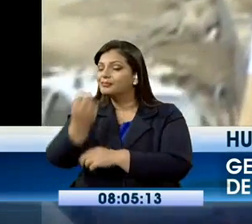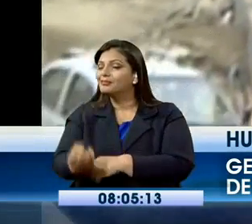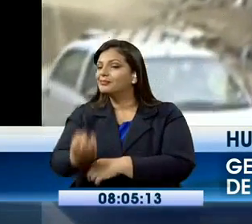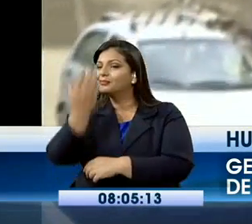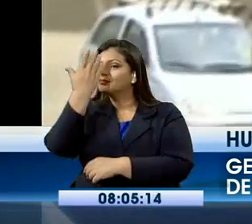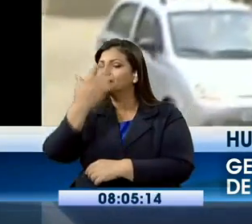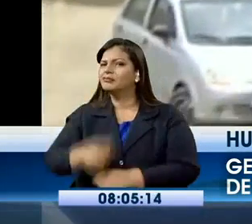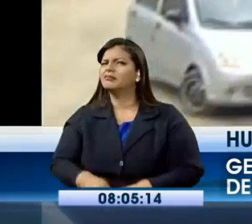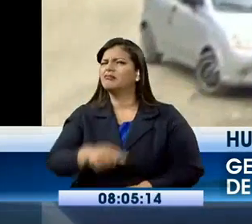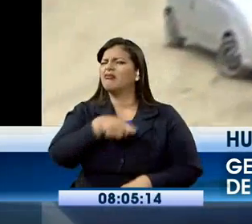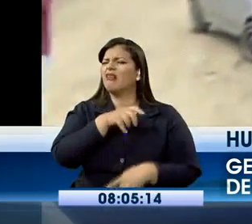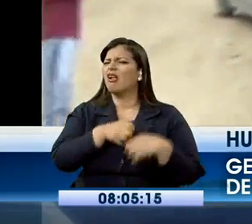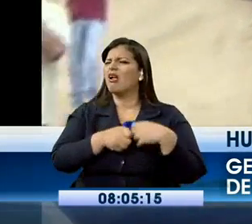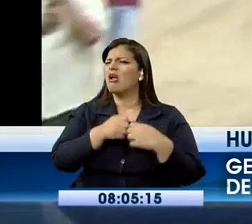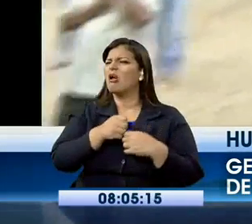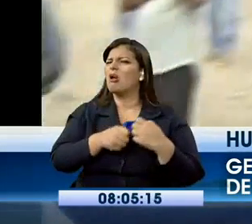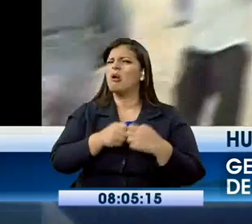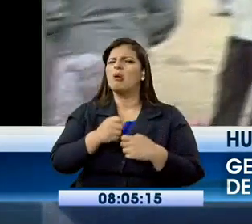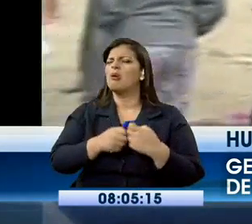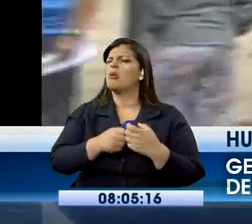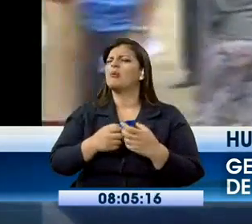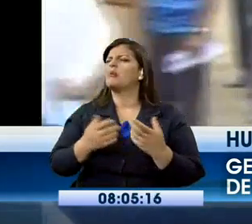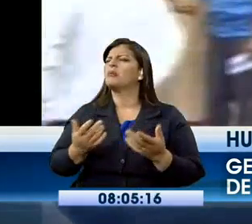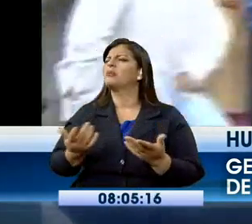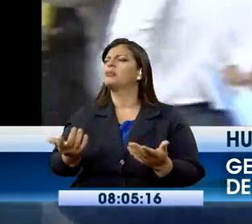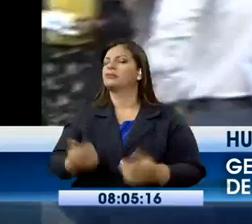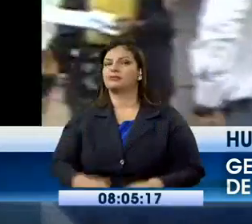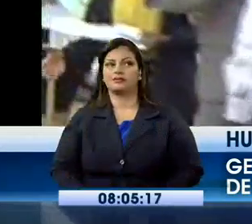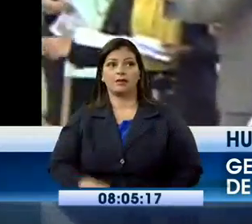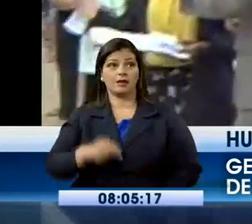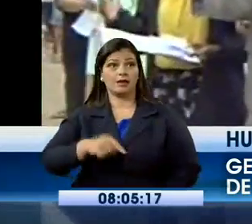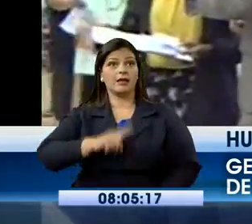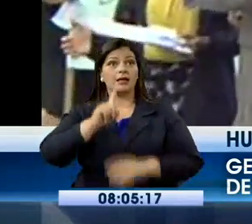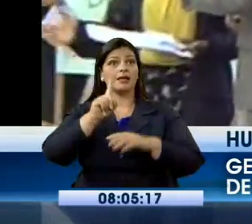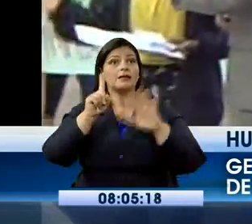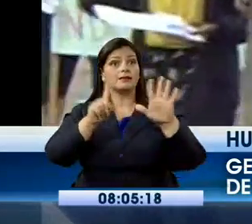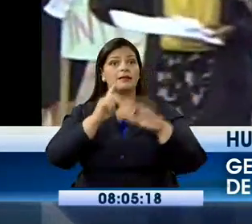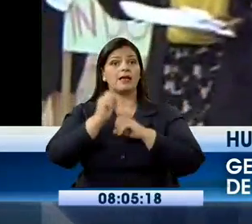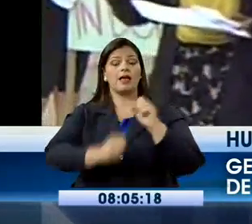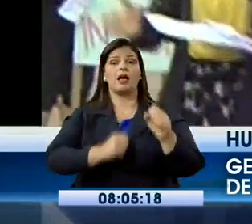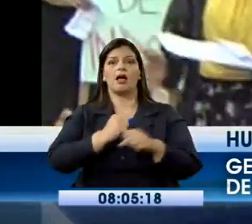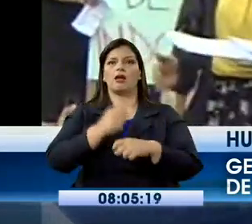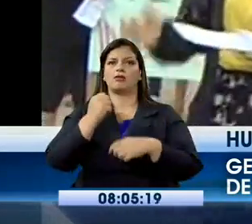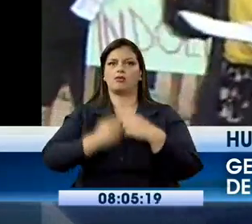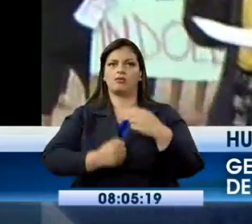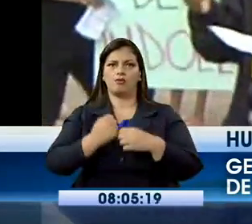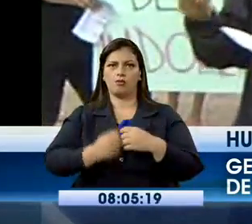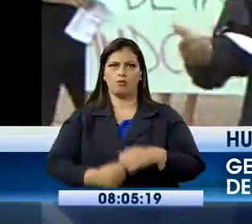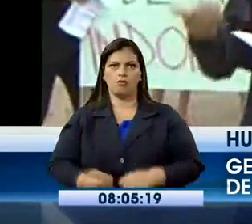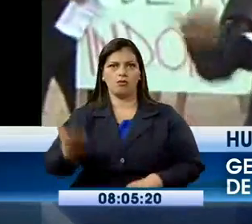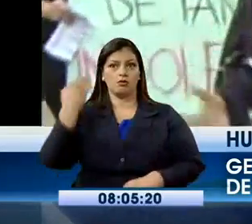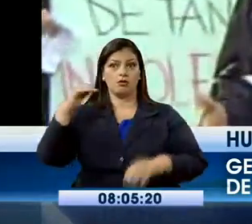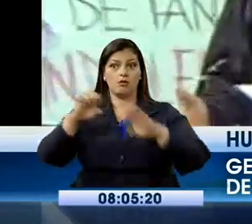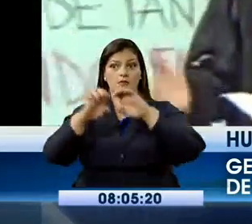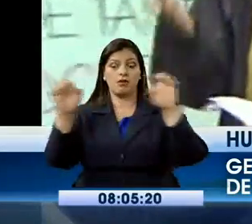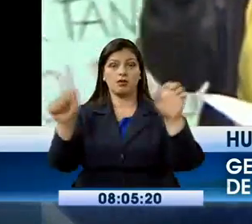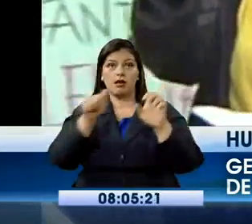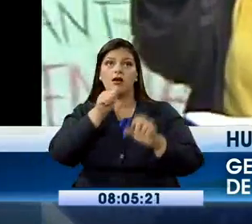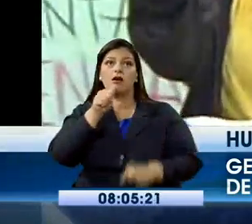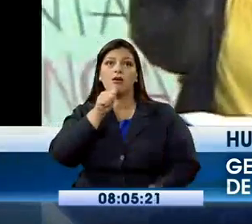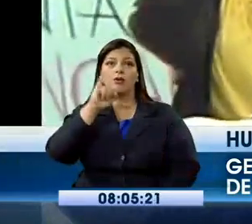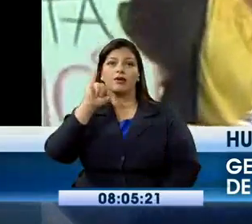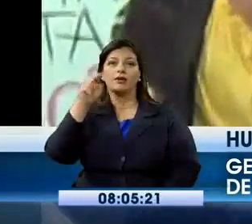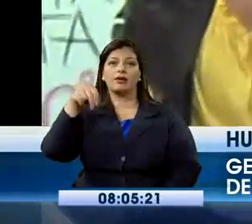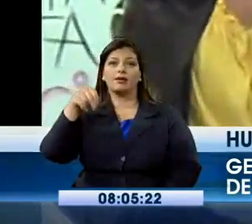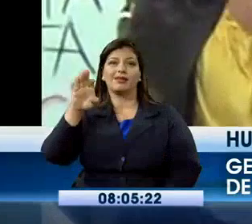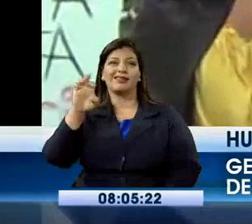tiempo tenemos con este problema de la zanja? Prácticamente 6 años, porque Interagua vino a hacer unos trabajos y no los ha concluido, y por este